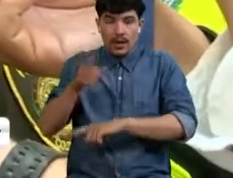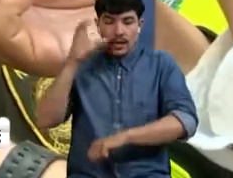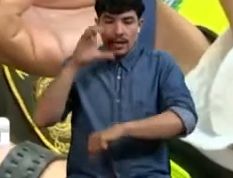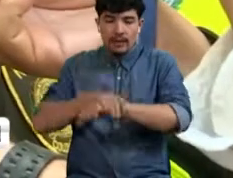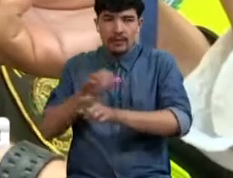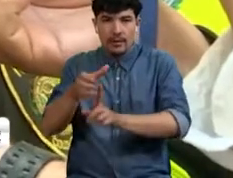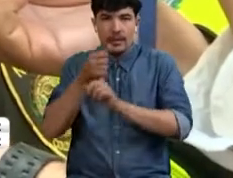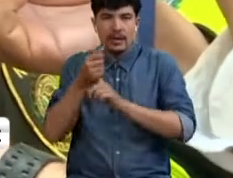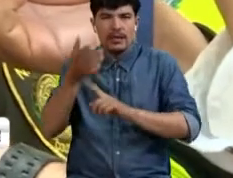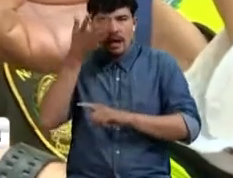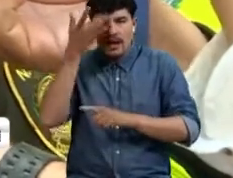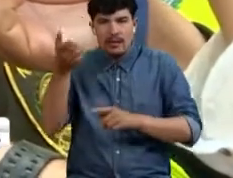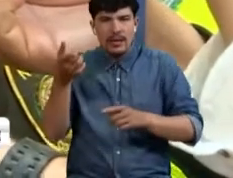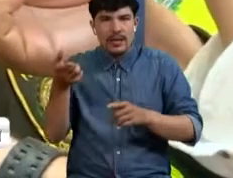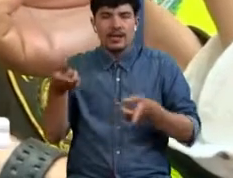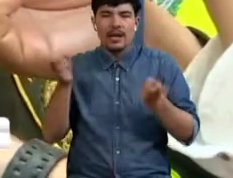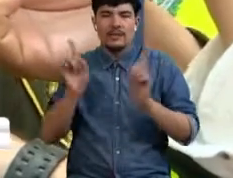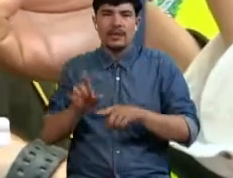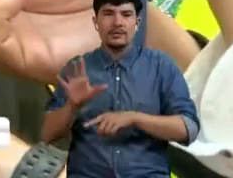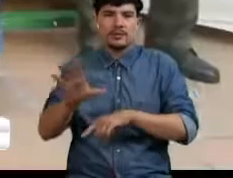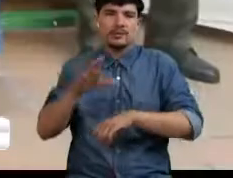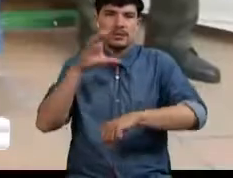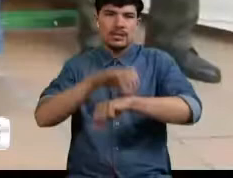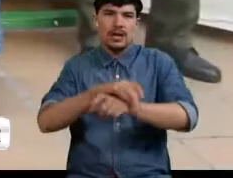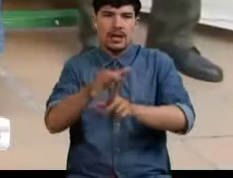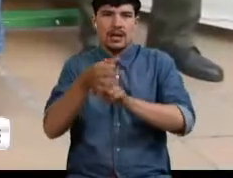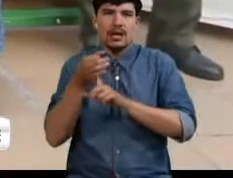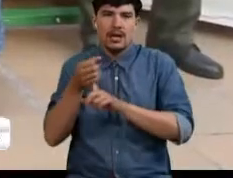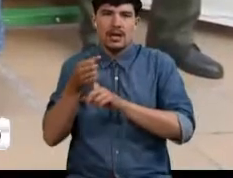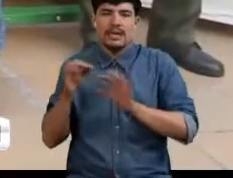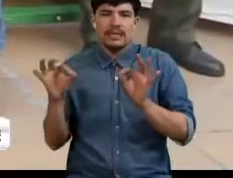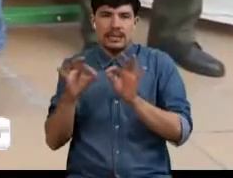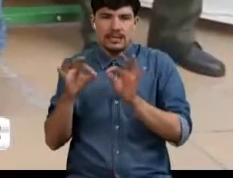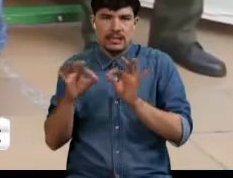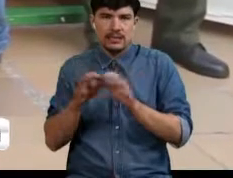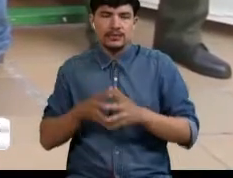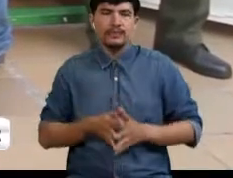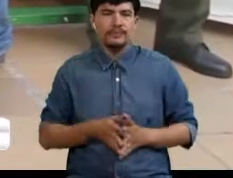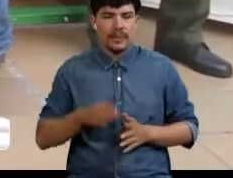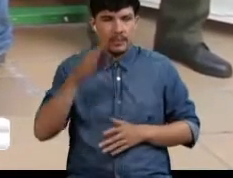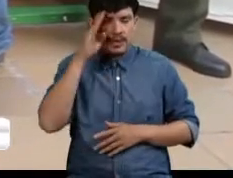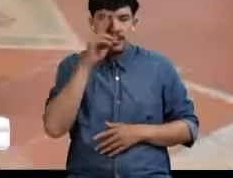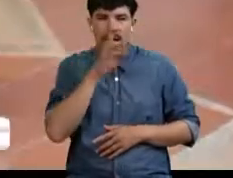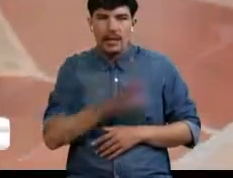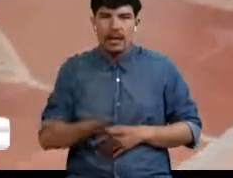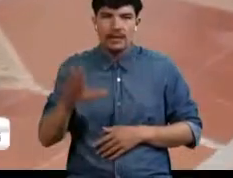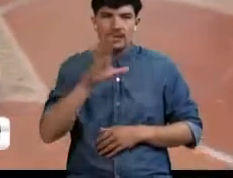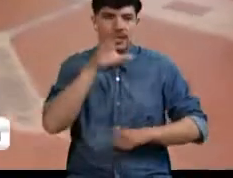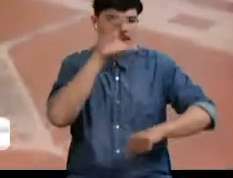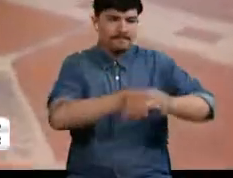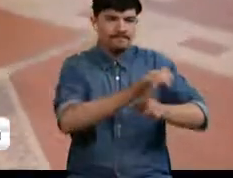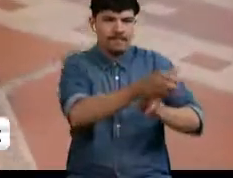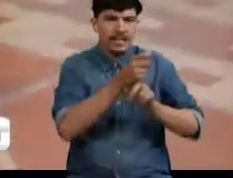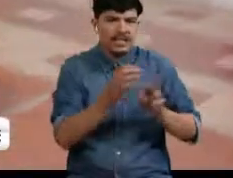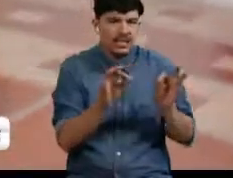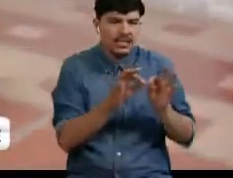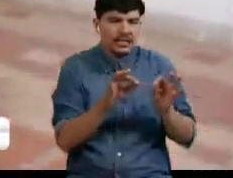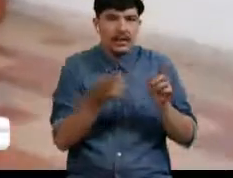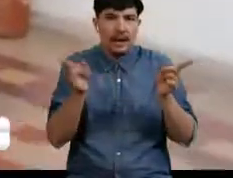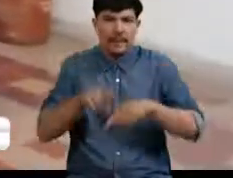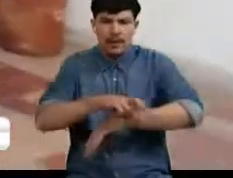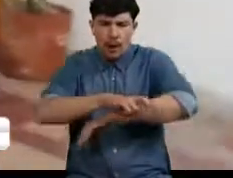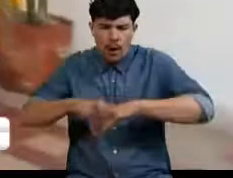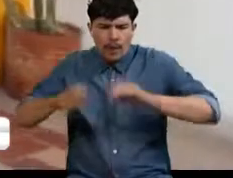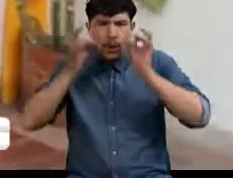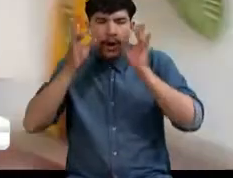también se da por el delito de secuestro simple las autoridades les imputaron cargos de secuestro simple hurto calificado y agravado